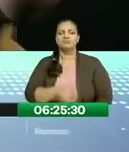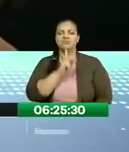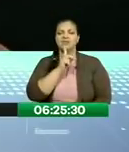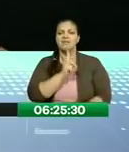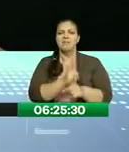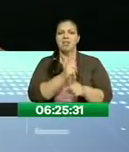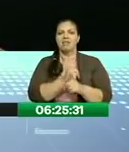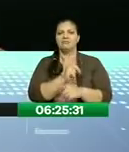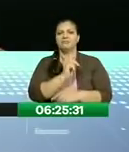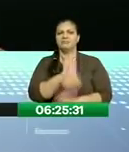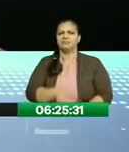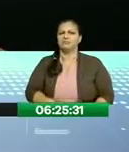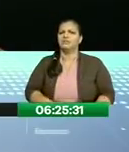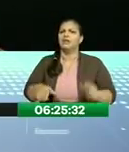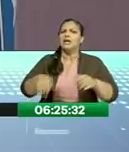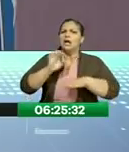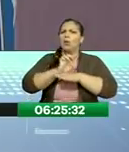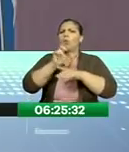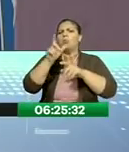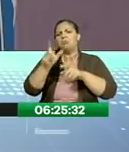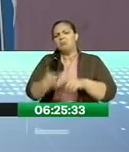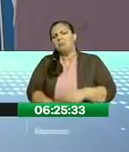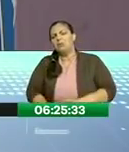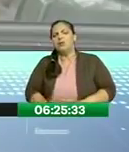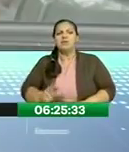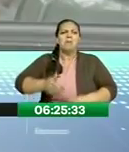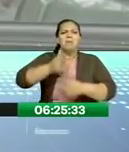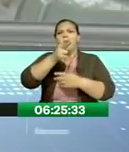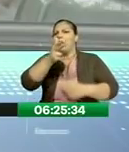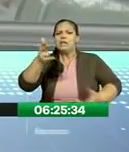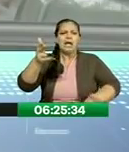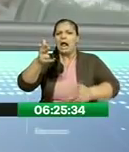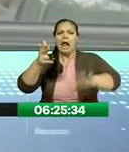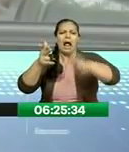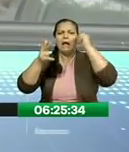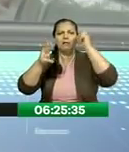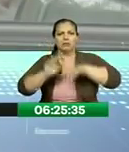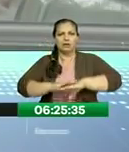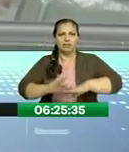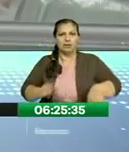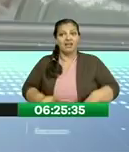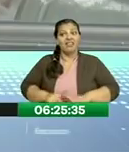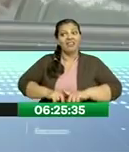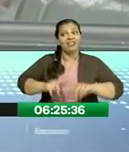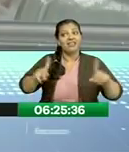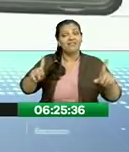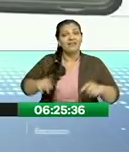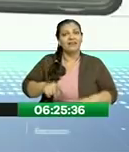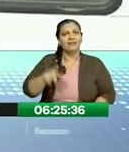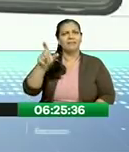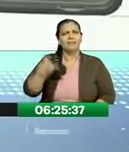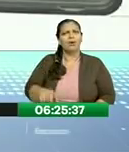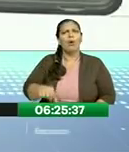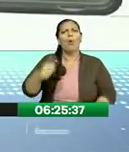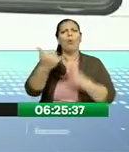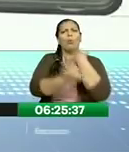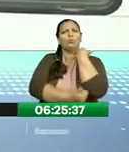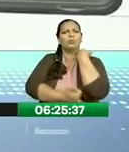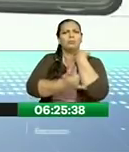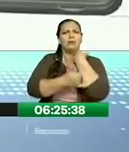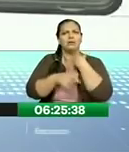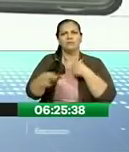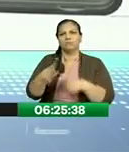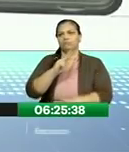no son ecuatorianos porque uno ya conoce Nacional. Esta actitud de este sicario ya es un aprendiz de